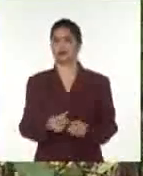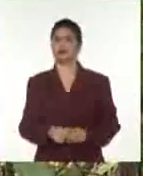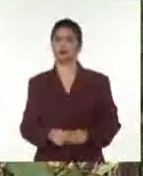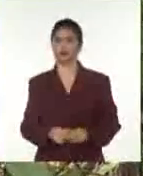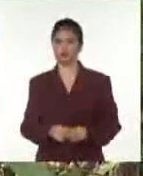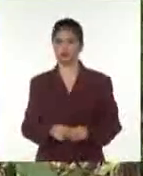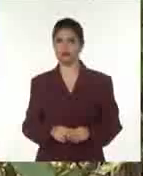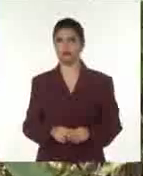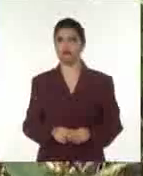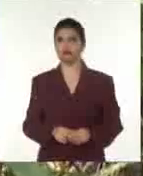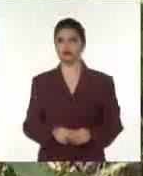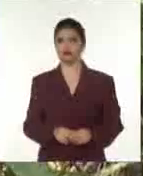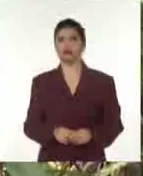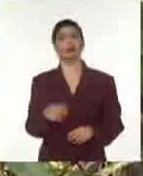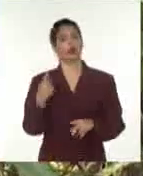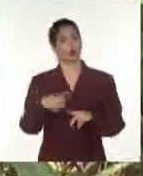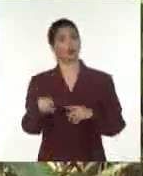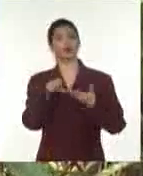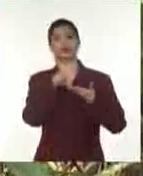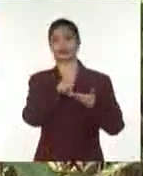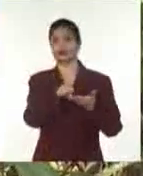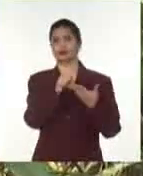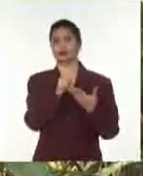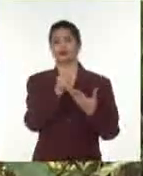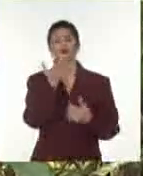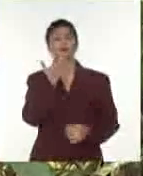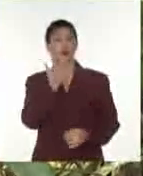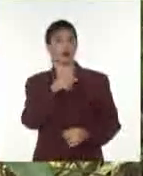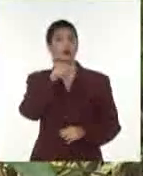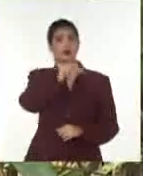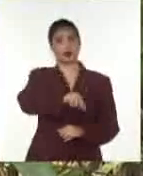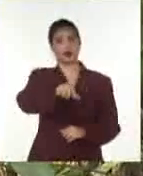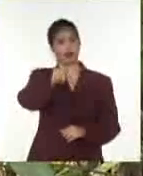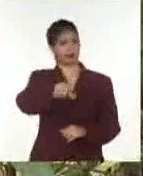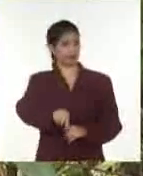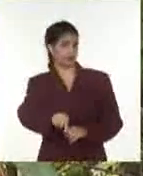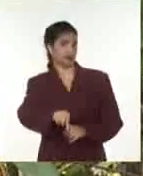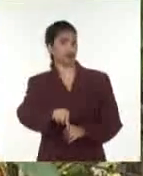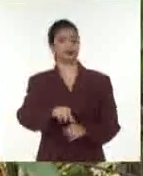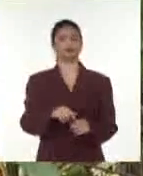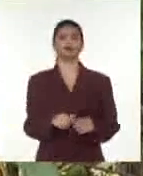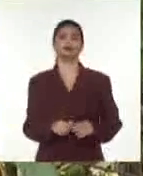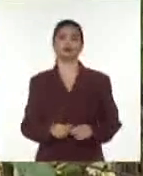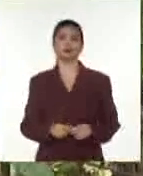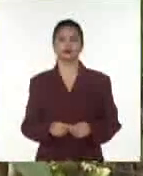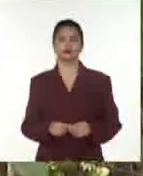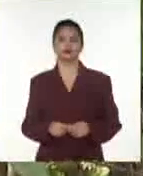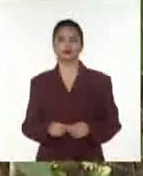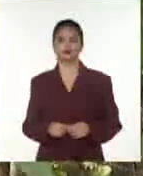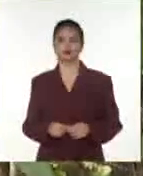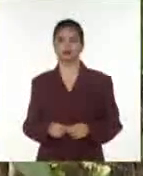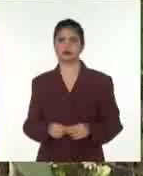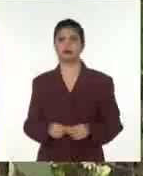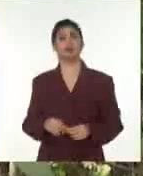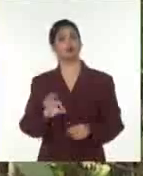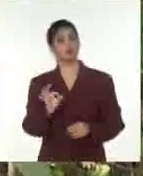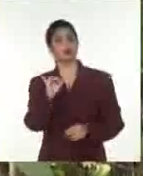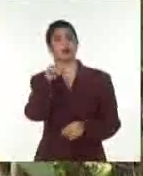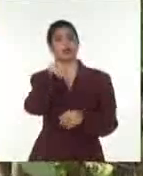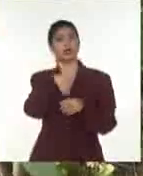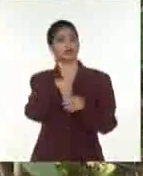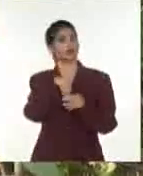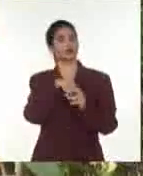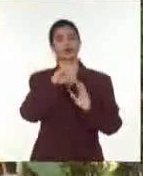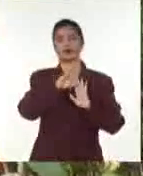otros servicios y beneficios que son fundamentales para el bienestar humano y la biodiversidad global. Por tanto, su inclusión tanto en programas